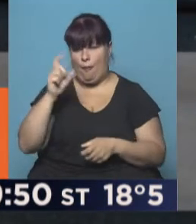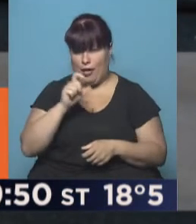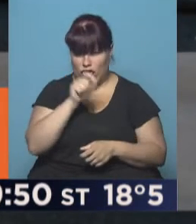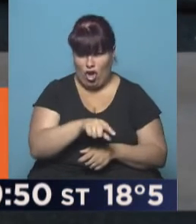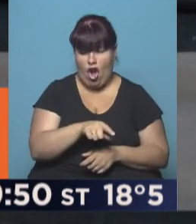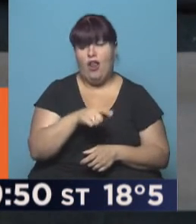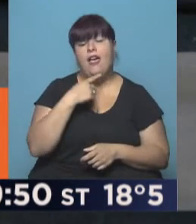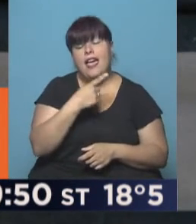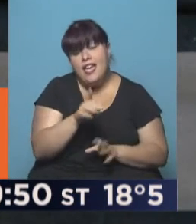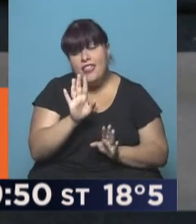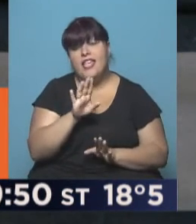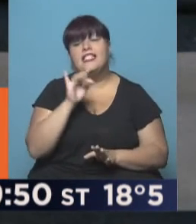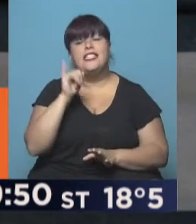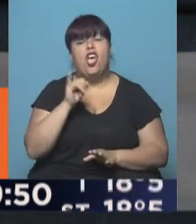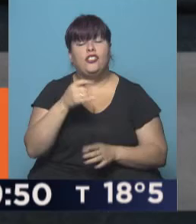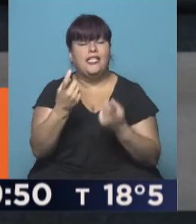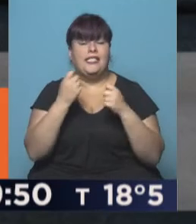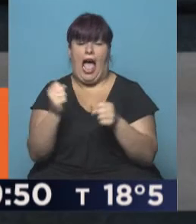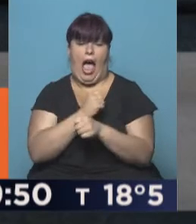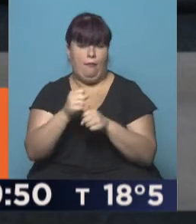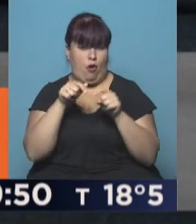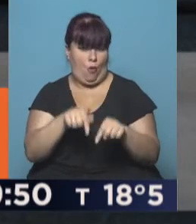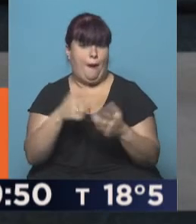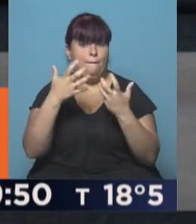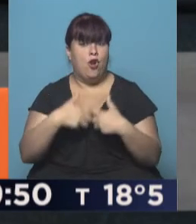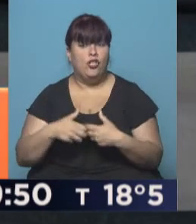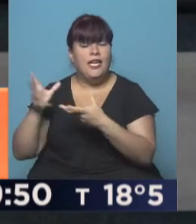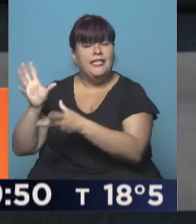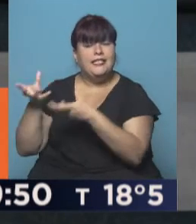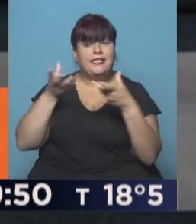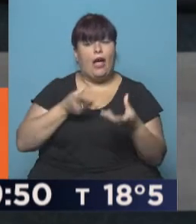que sostiene que es necesario aprobar este proyecto que vino con